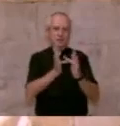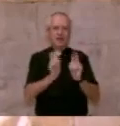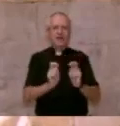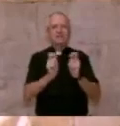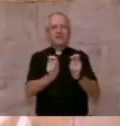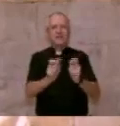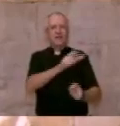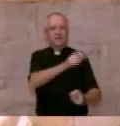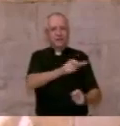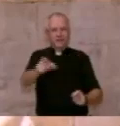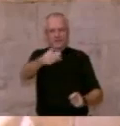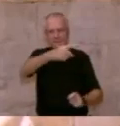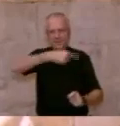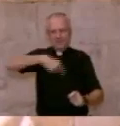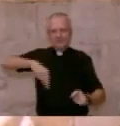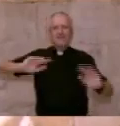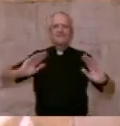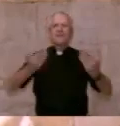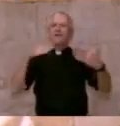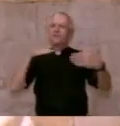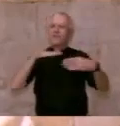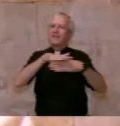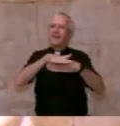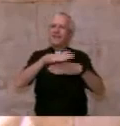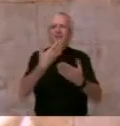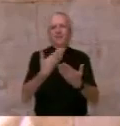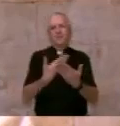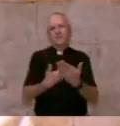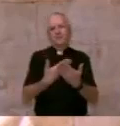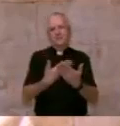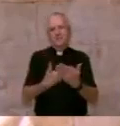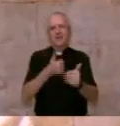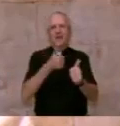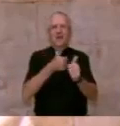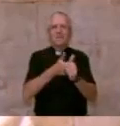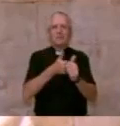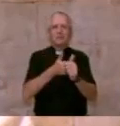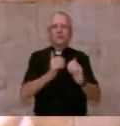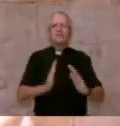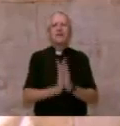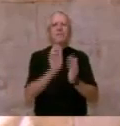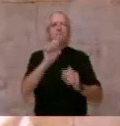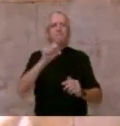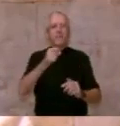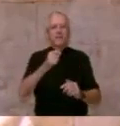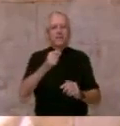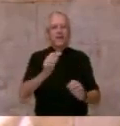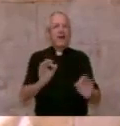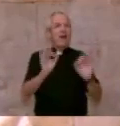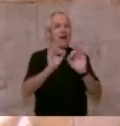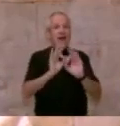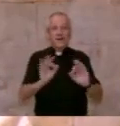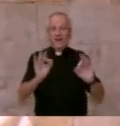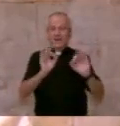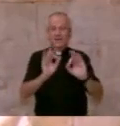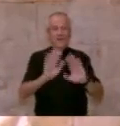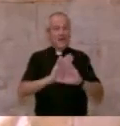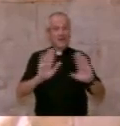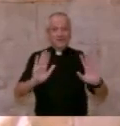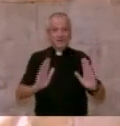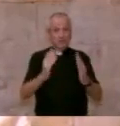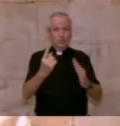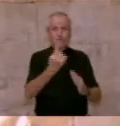dada a todas las gentes la salvación eterna, como atestigua el apóstol San Pedro. En nadie más está la